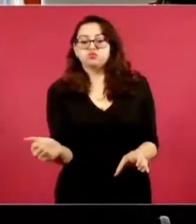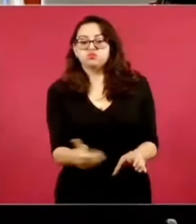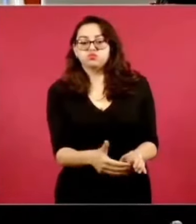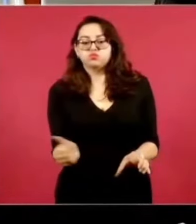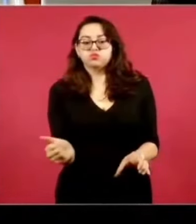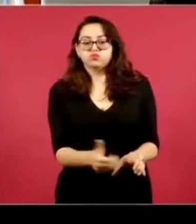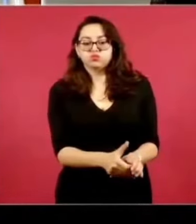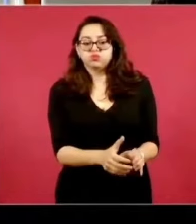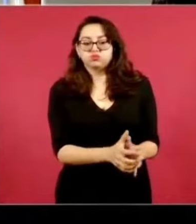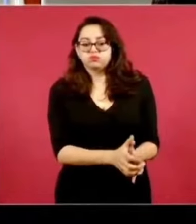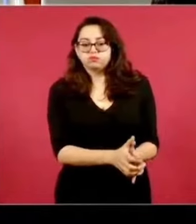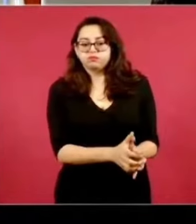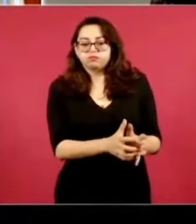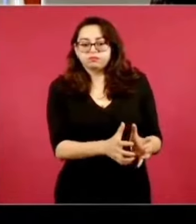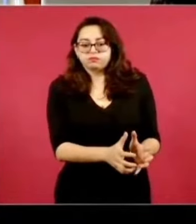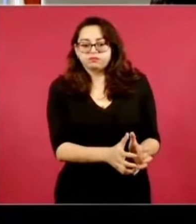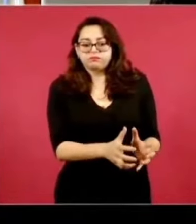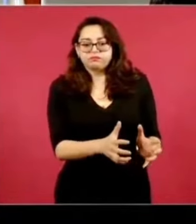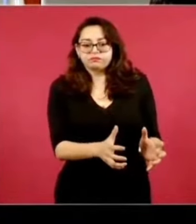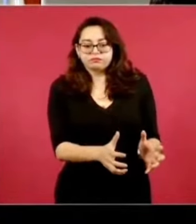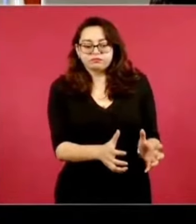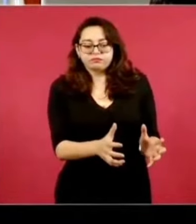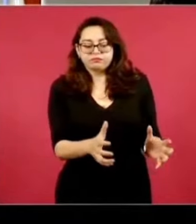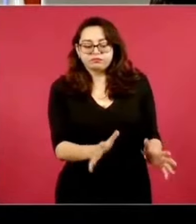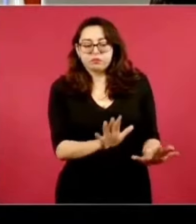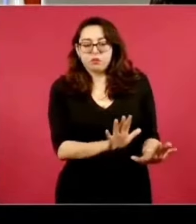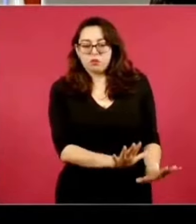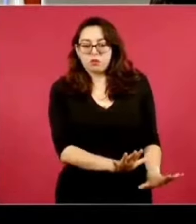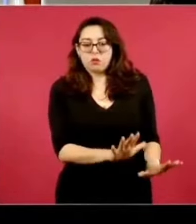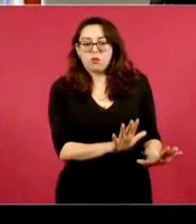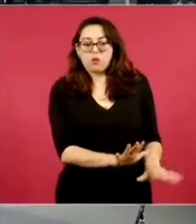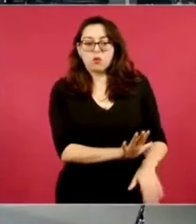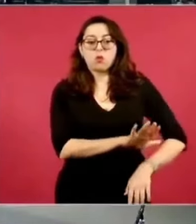Porque es un seguro. Un fondo.